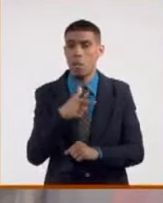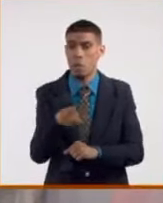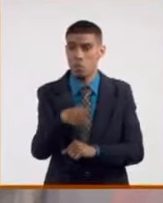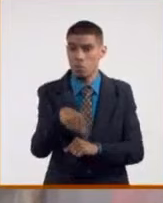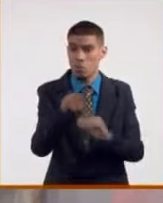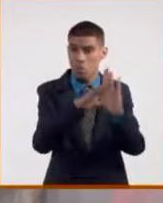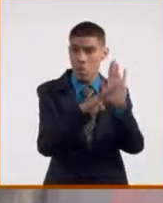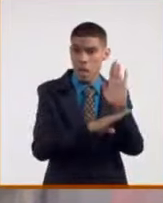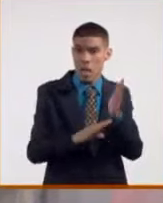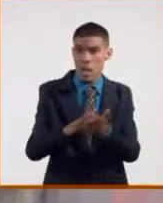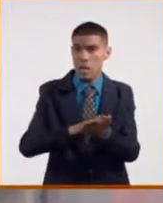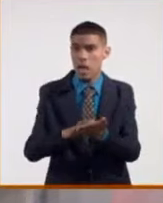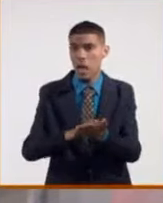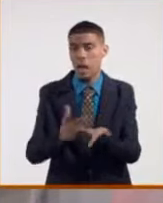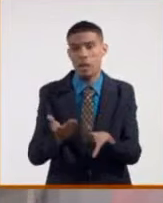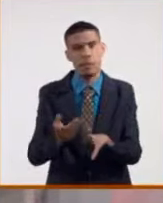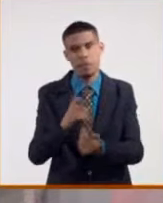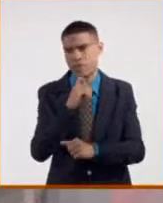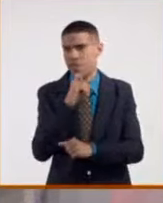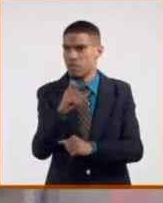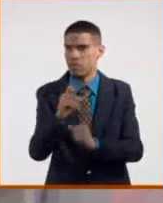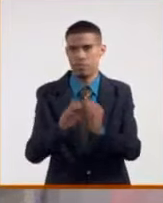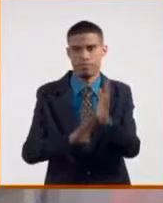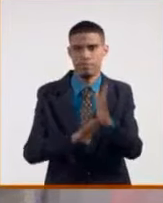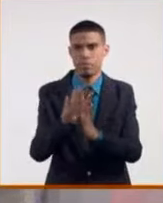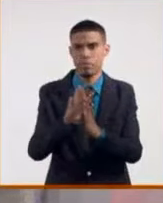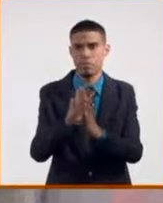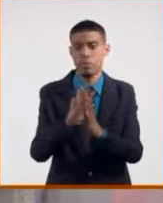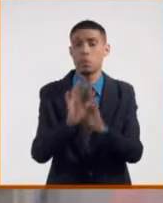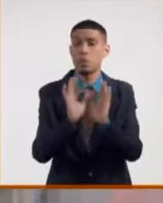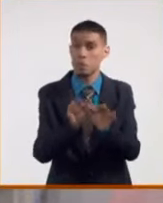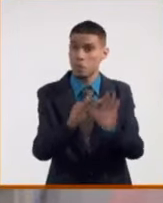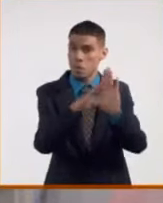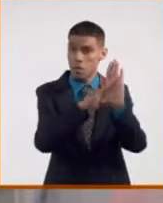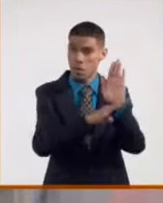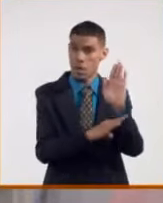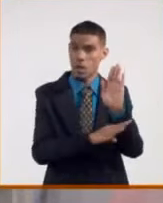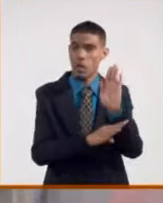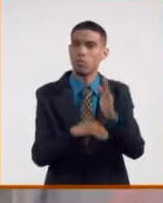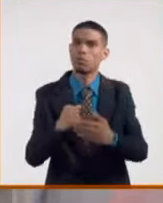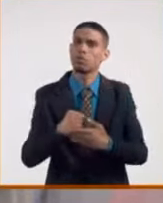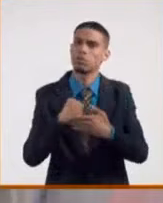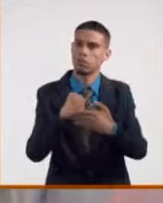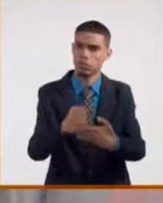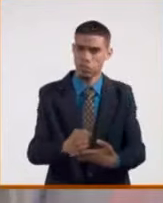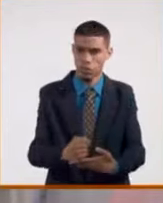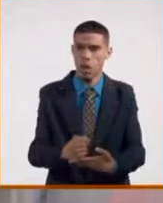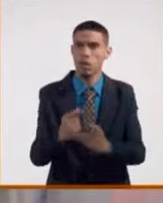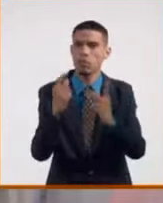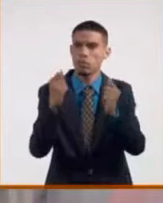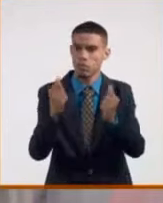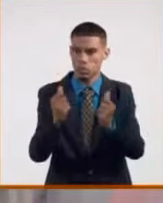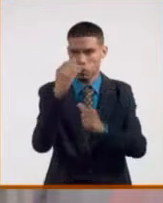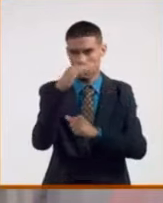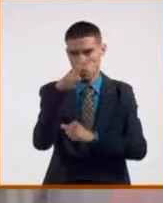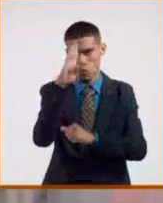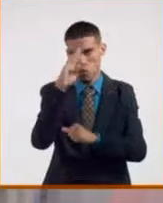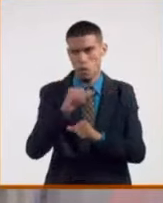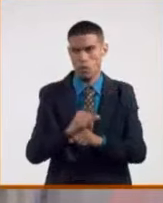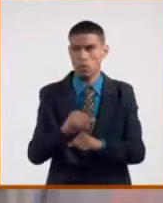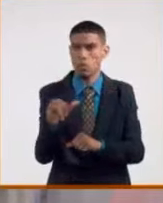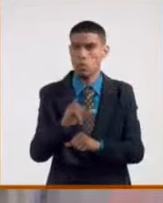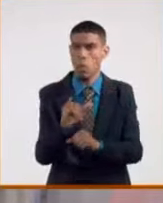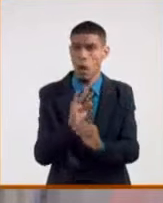cuesta trabajo avanzar o sea son medidas que están encaminadas a fortalecer el papel de conducción central de la